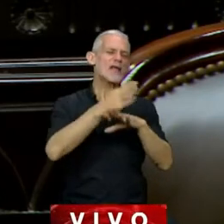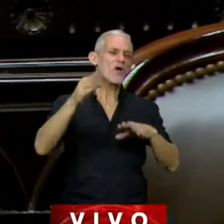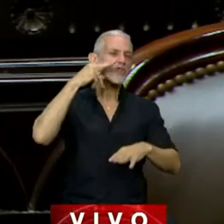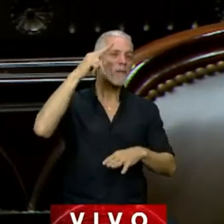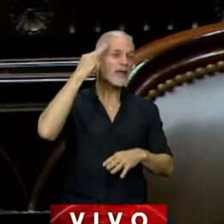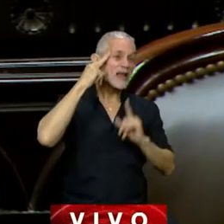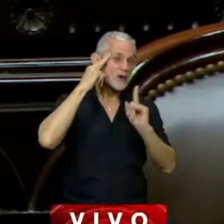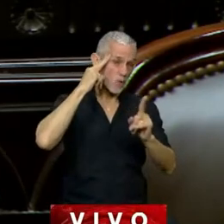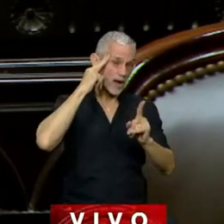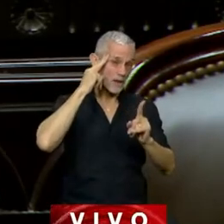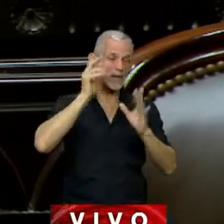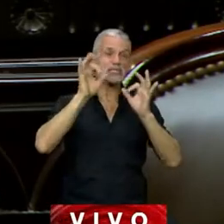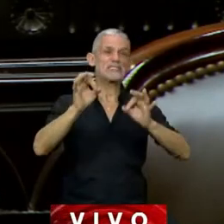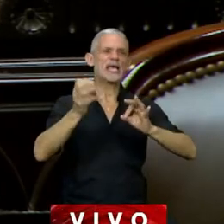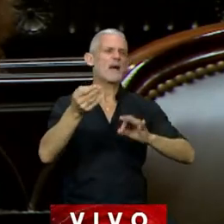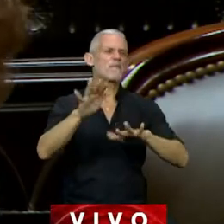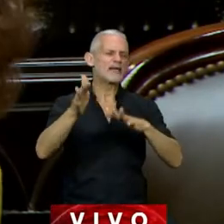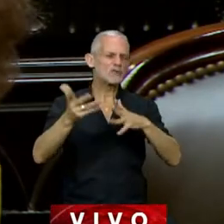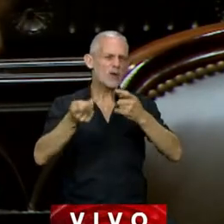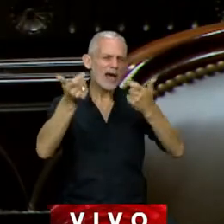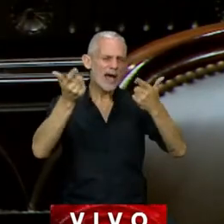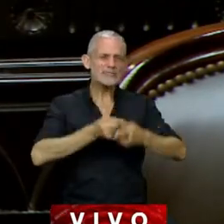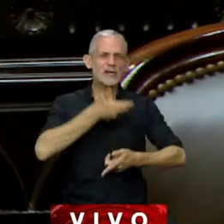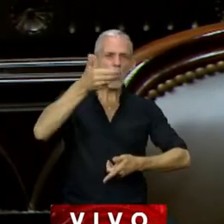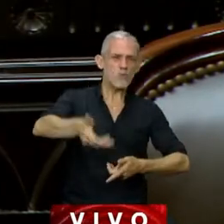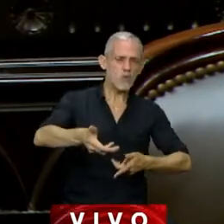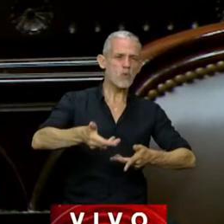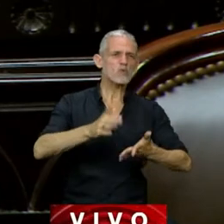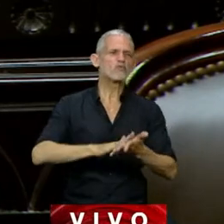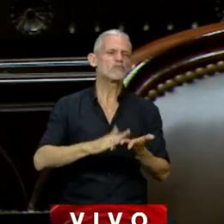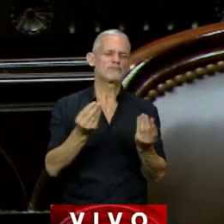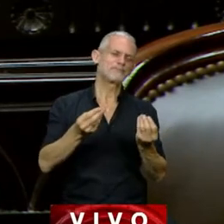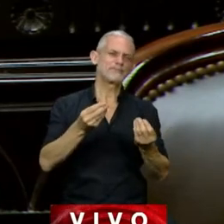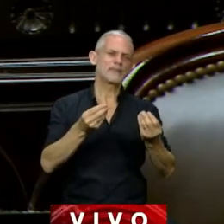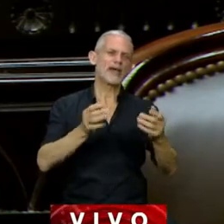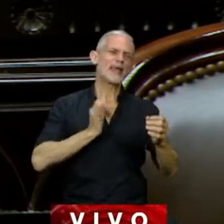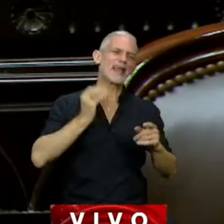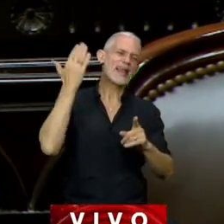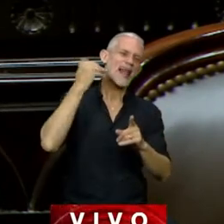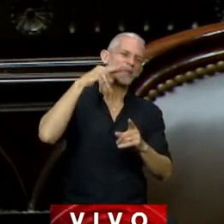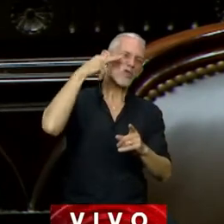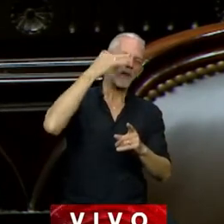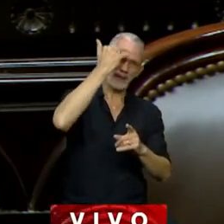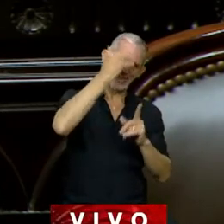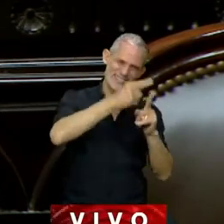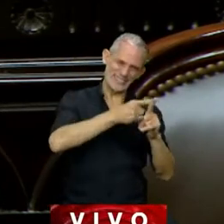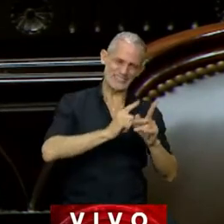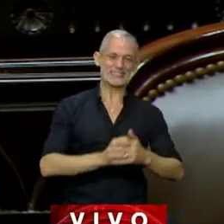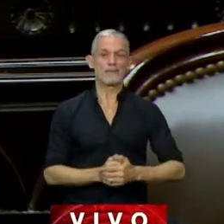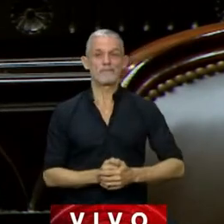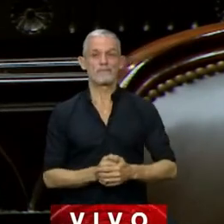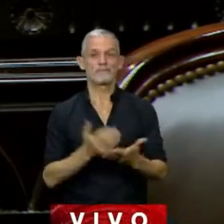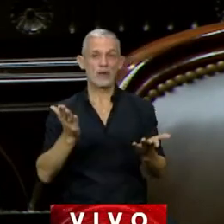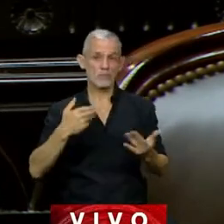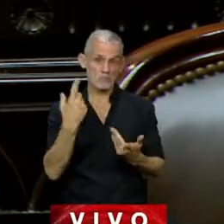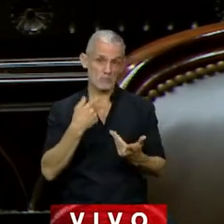2009, llegando casi a lo que estábamos invirtiendo en términos proporcionales en el año 2015. ¿Y por qué